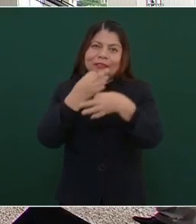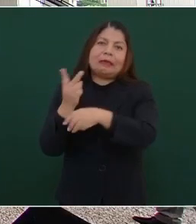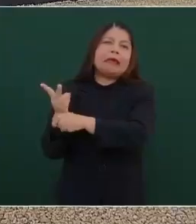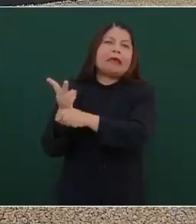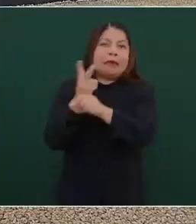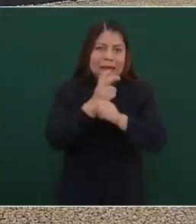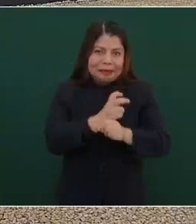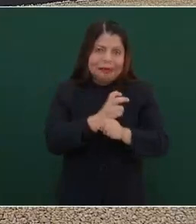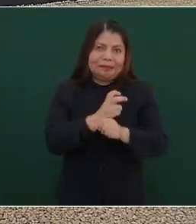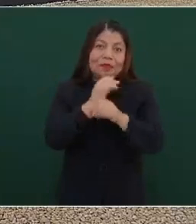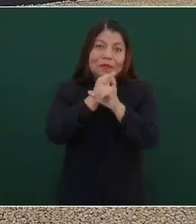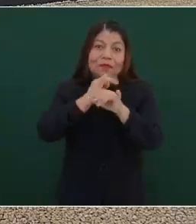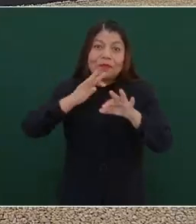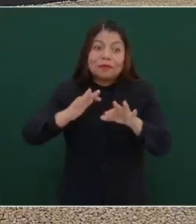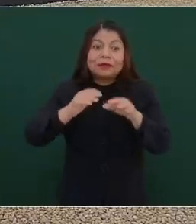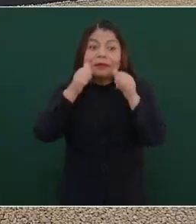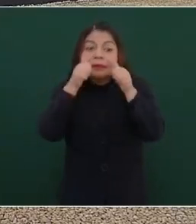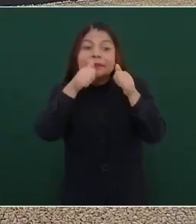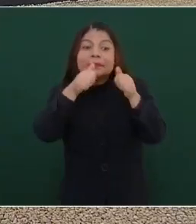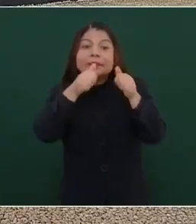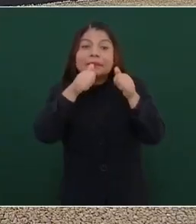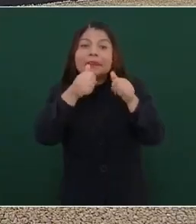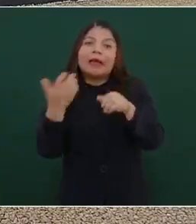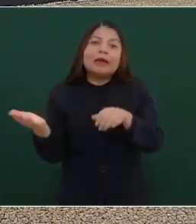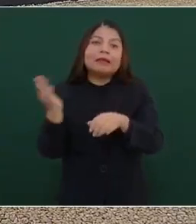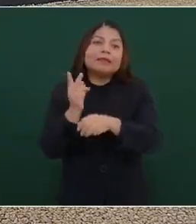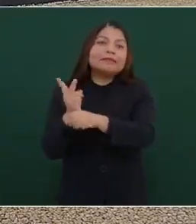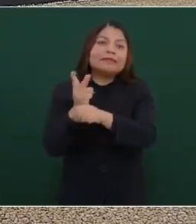pendiente de la información. A ver.